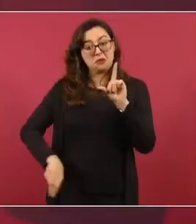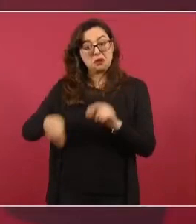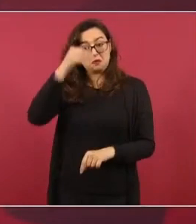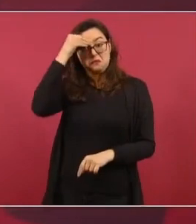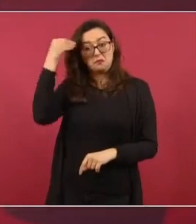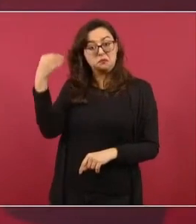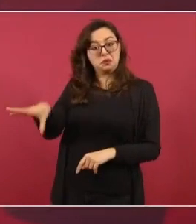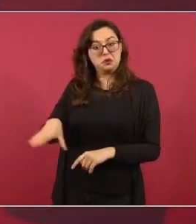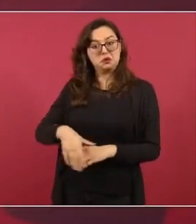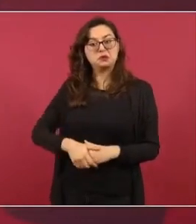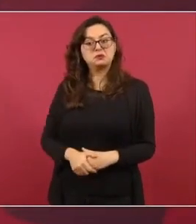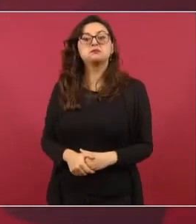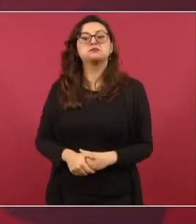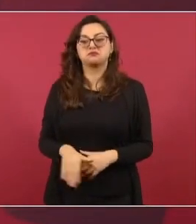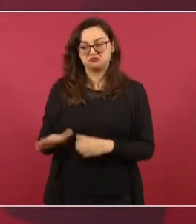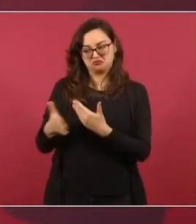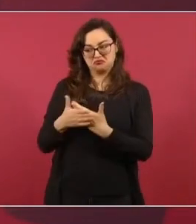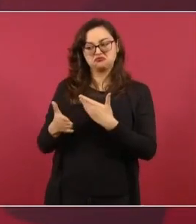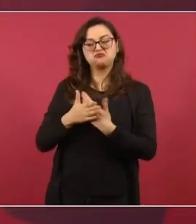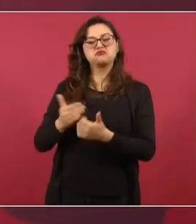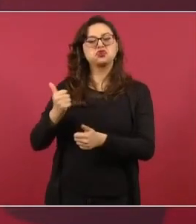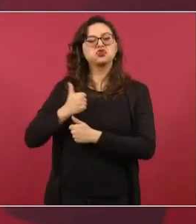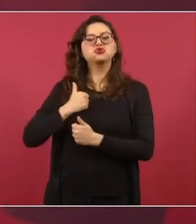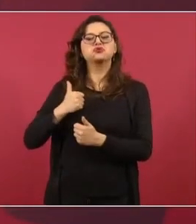ejército estadounidense.